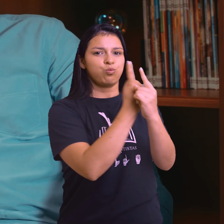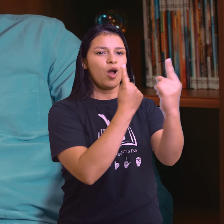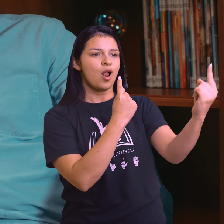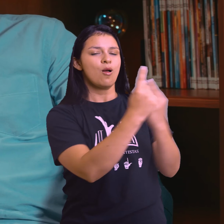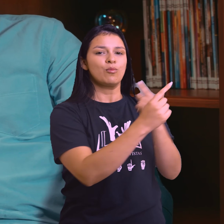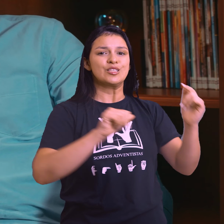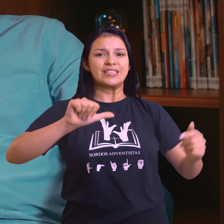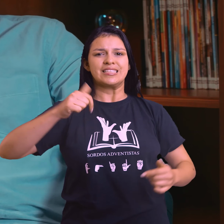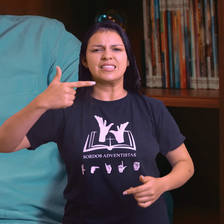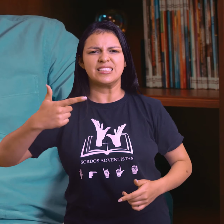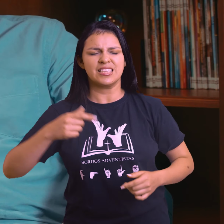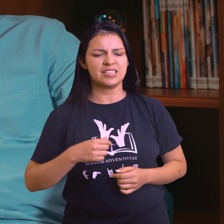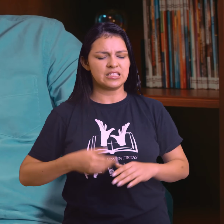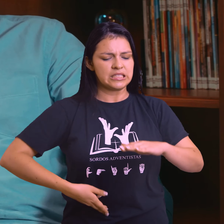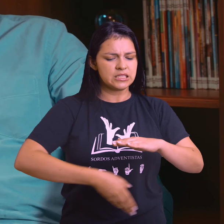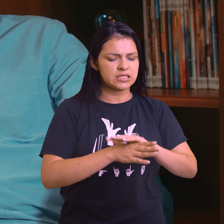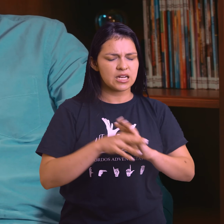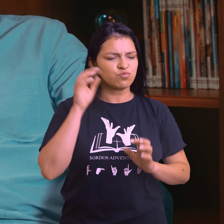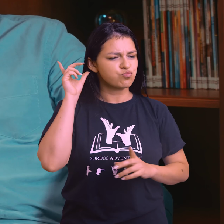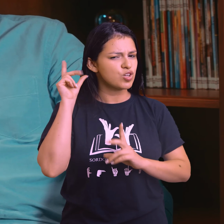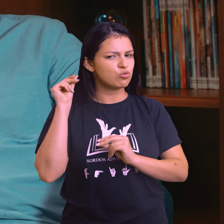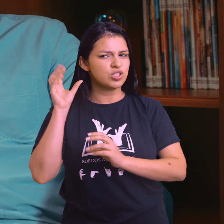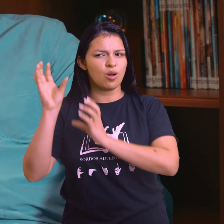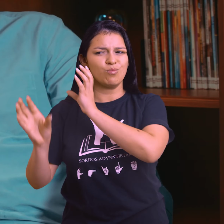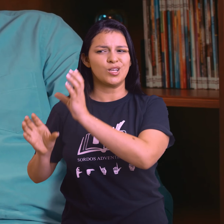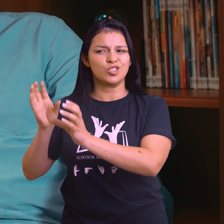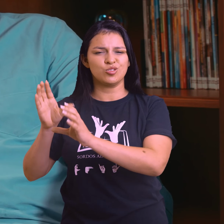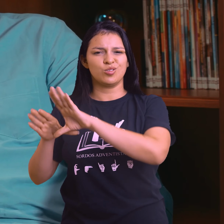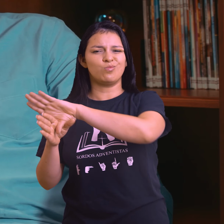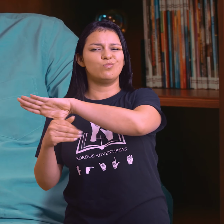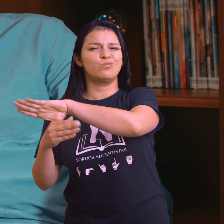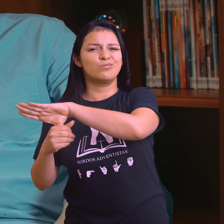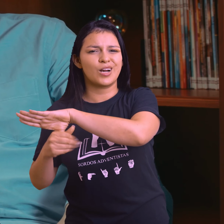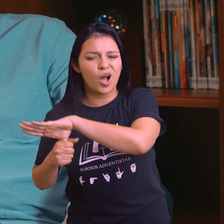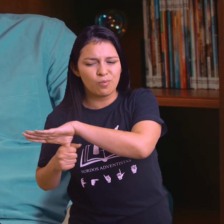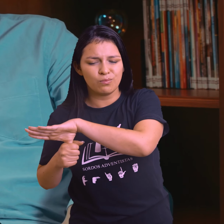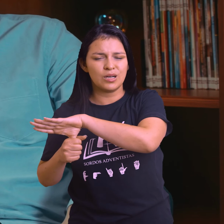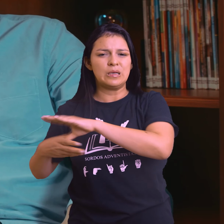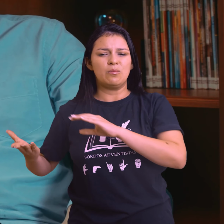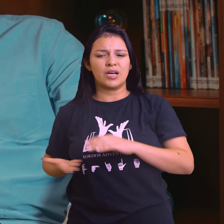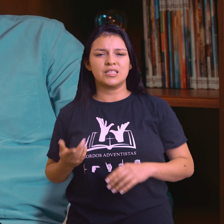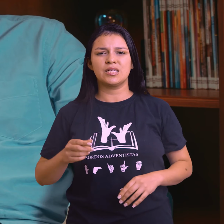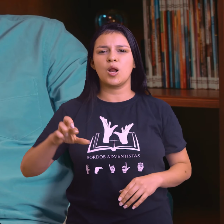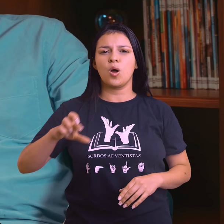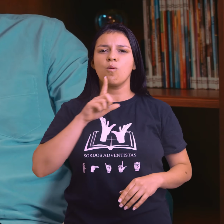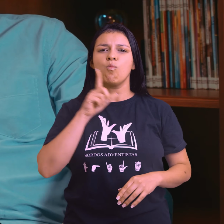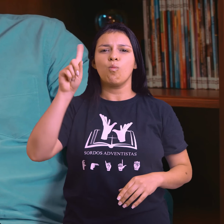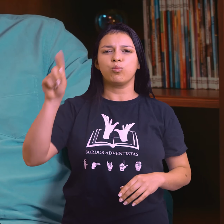oí hablar de otras personas que utilizaron algunos trucos ilegales para obtener una puntuación más alta.